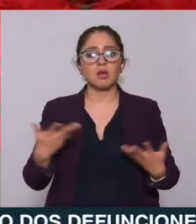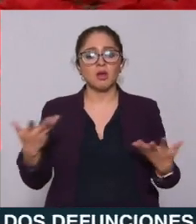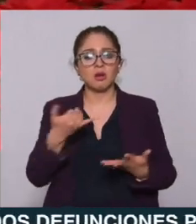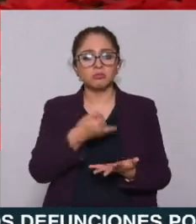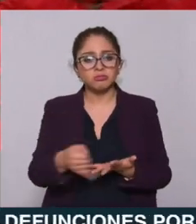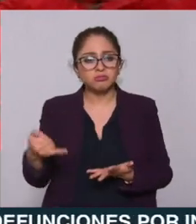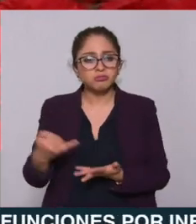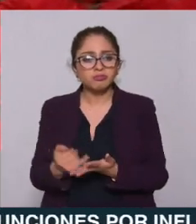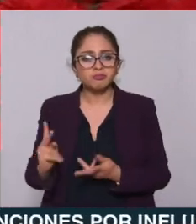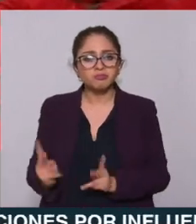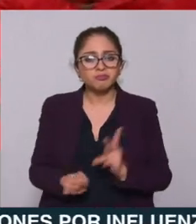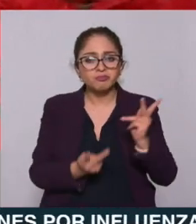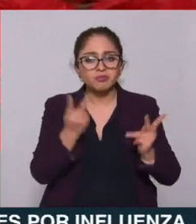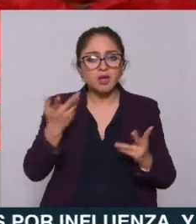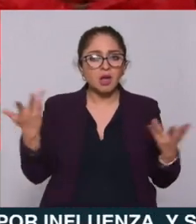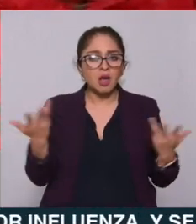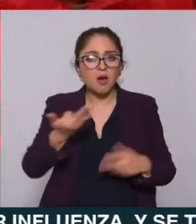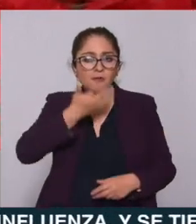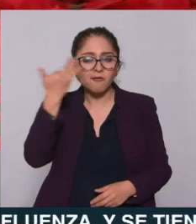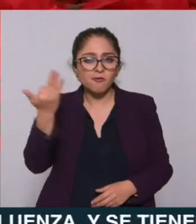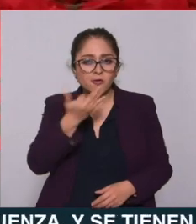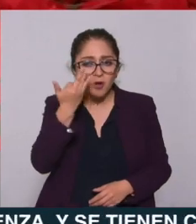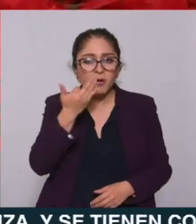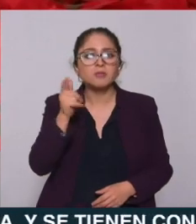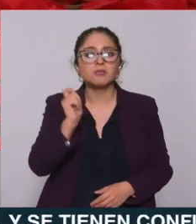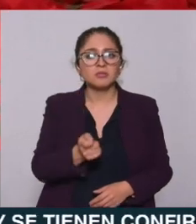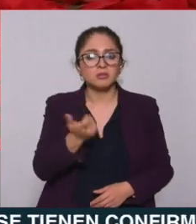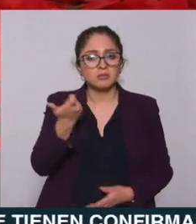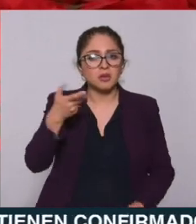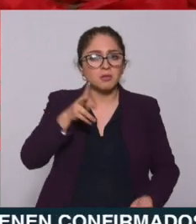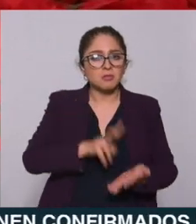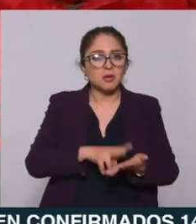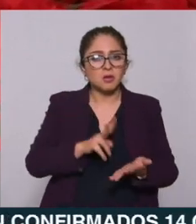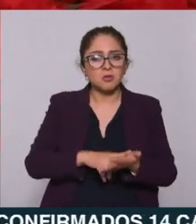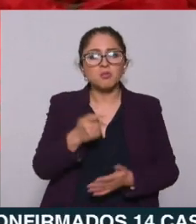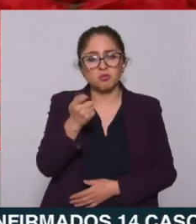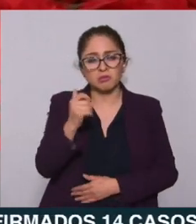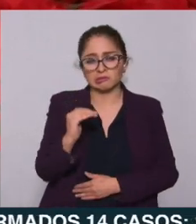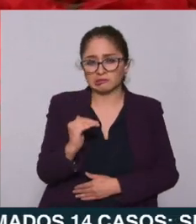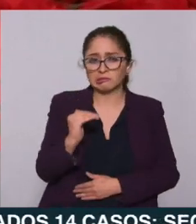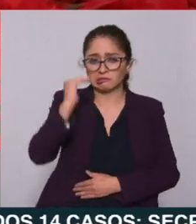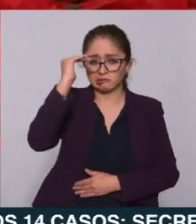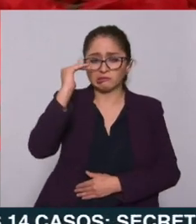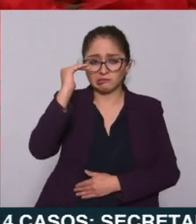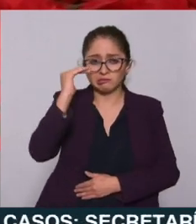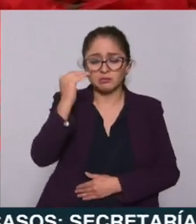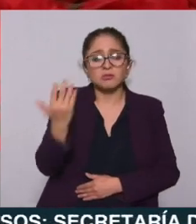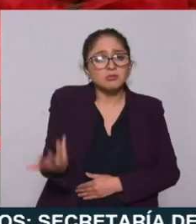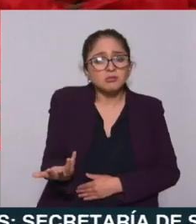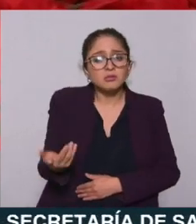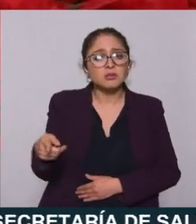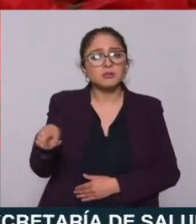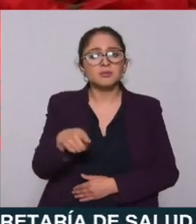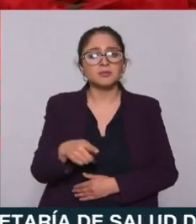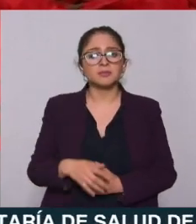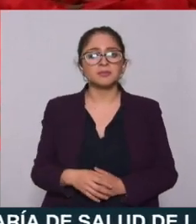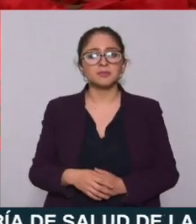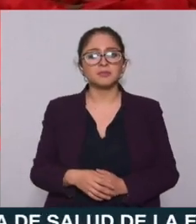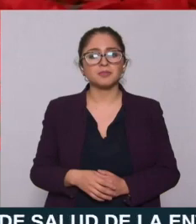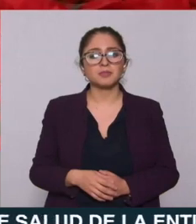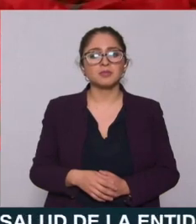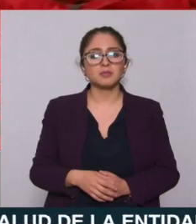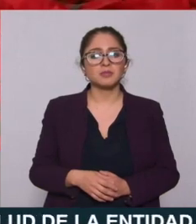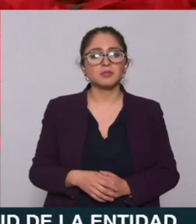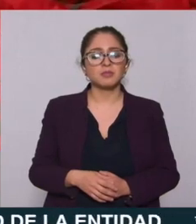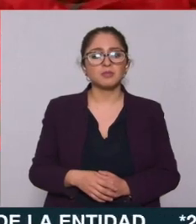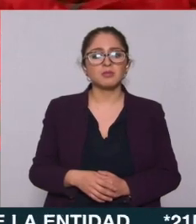de producir Nochebuena, entonces los precios ahorita sí están un poquito elevados porque hay